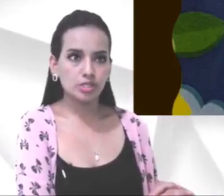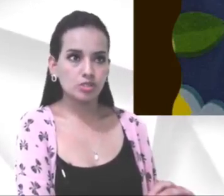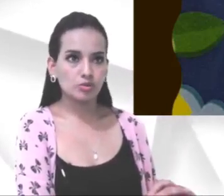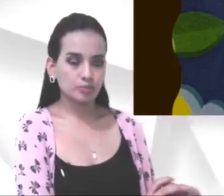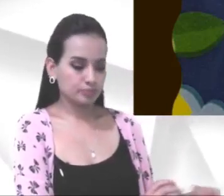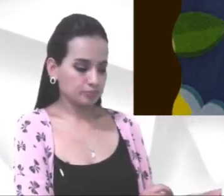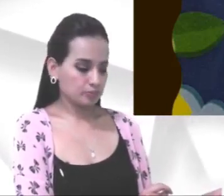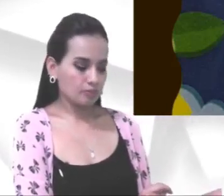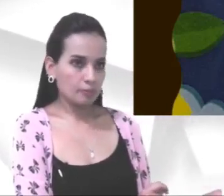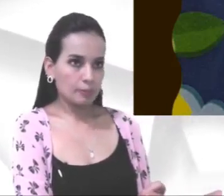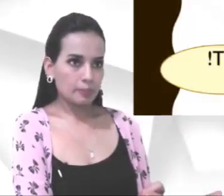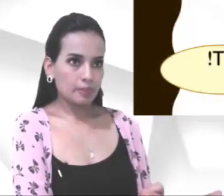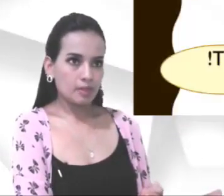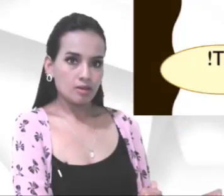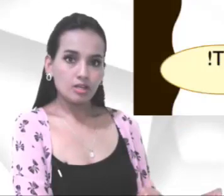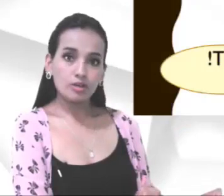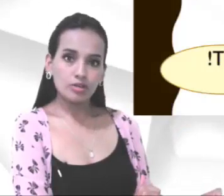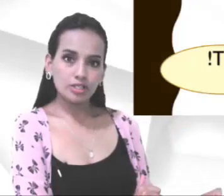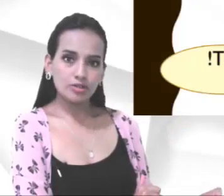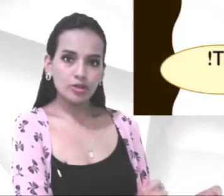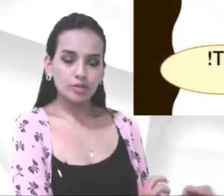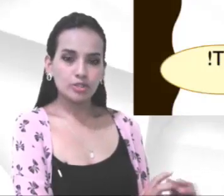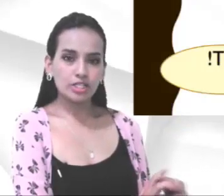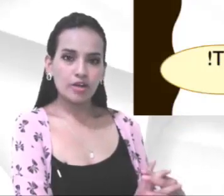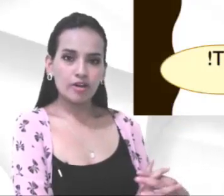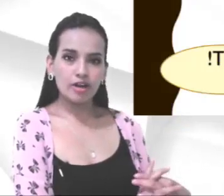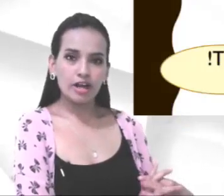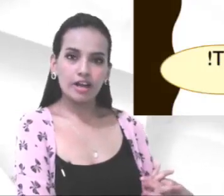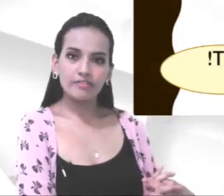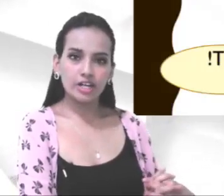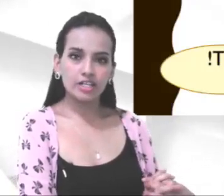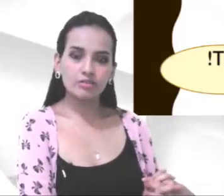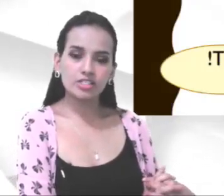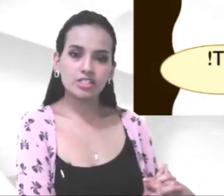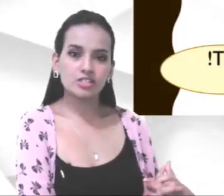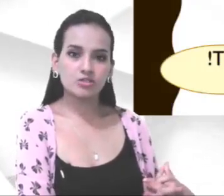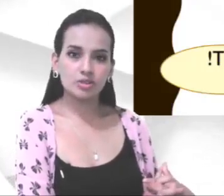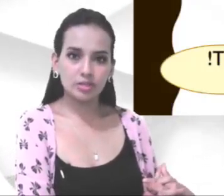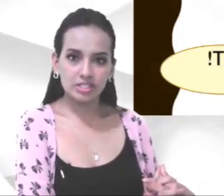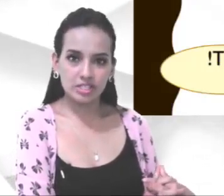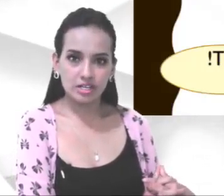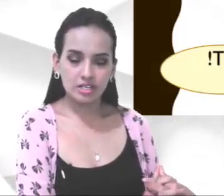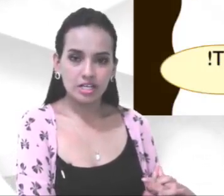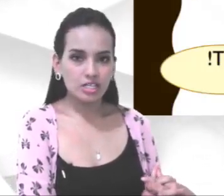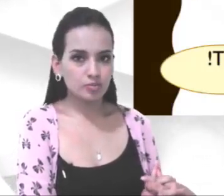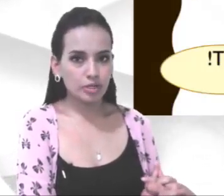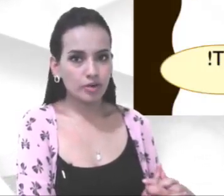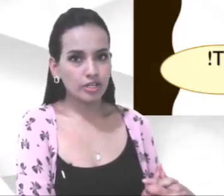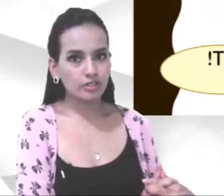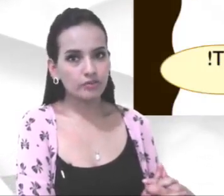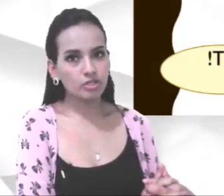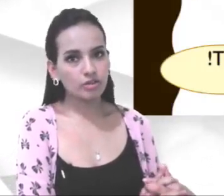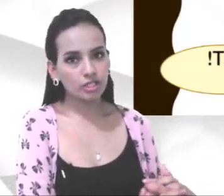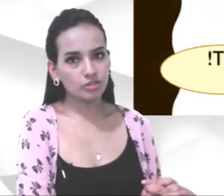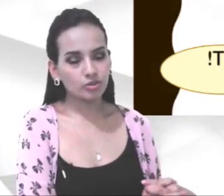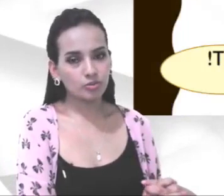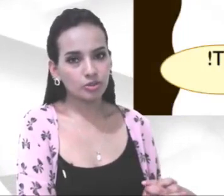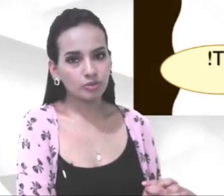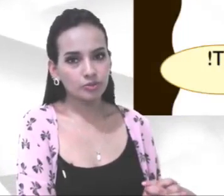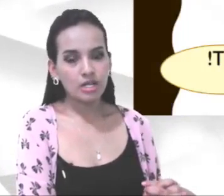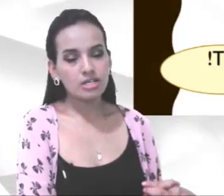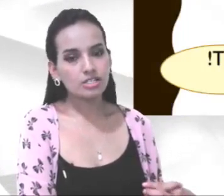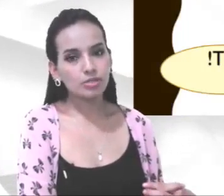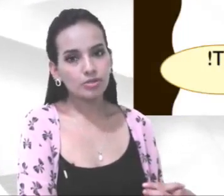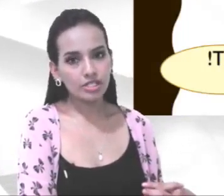pueden hacer mención y con esto hemos llegado al final de nuestra sesión de aprendizaje espero hayan disfrutado tanto como